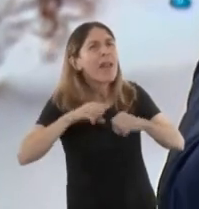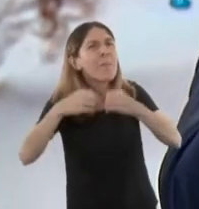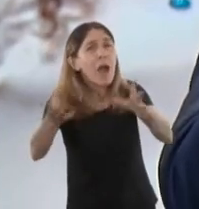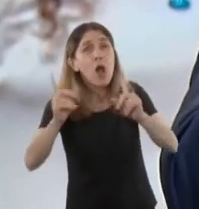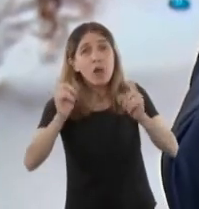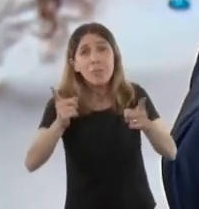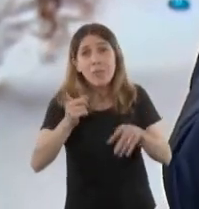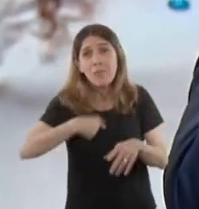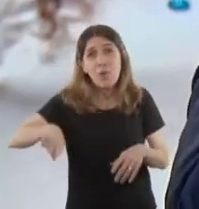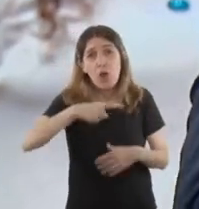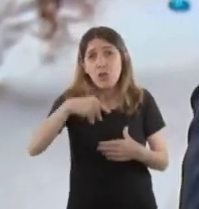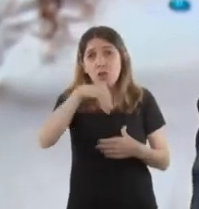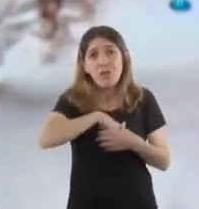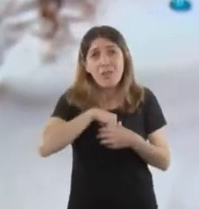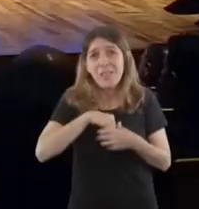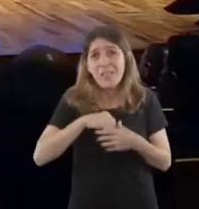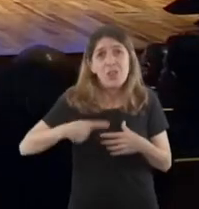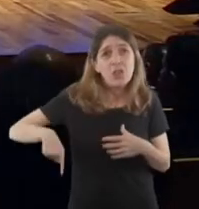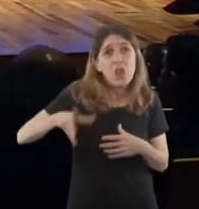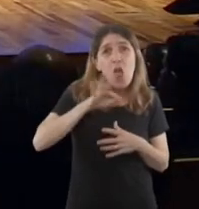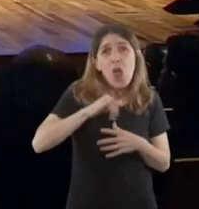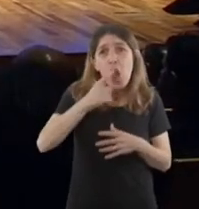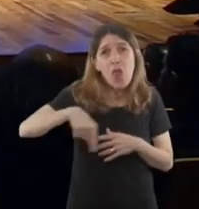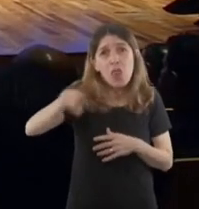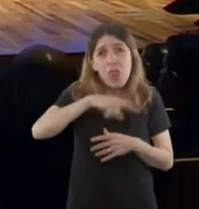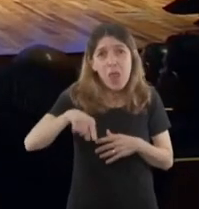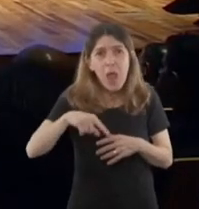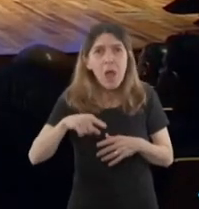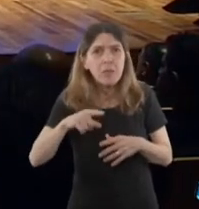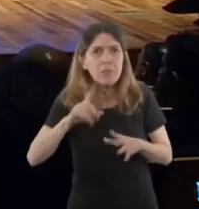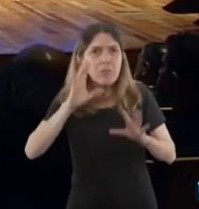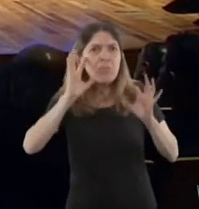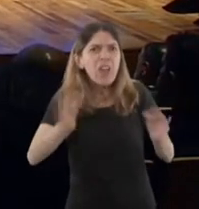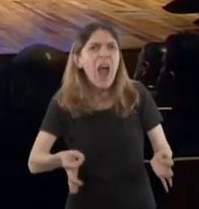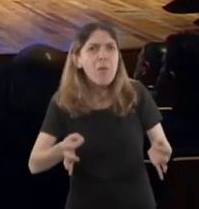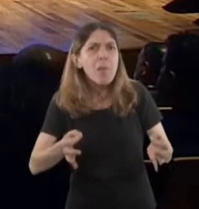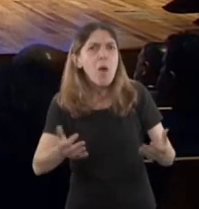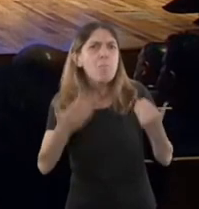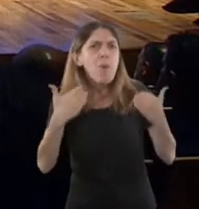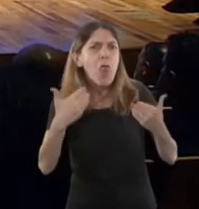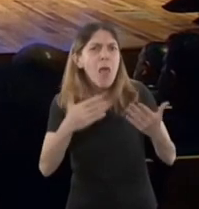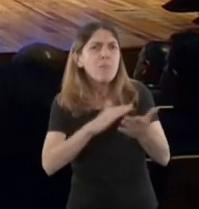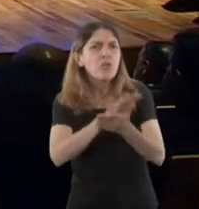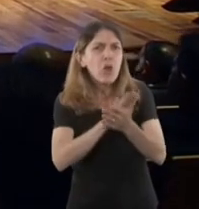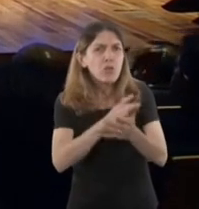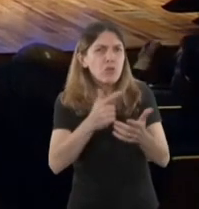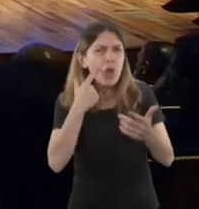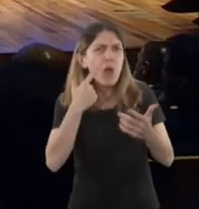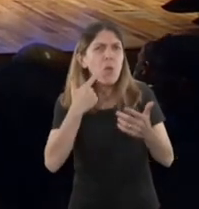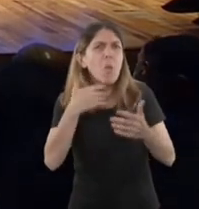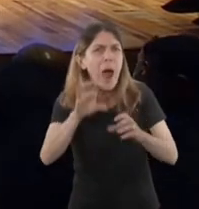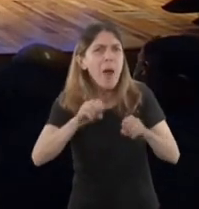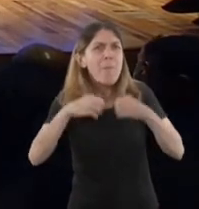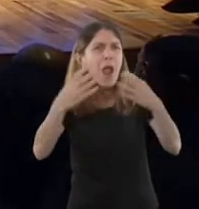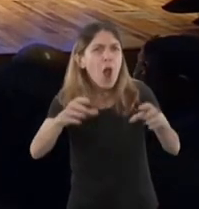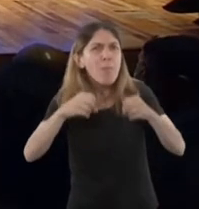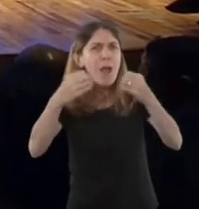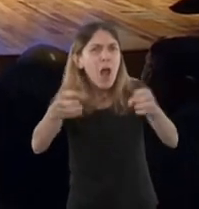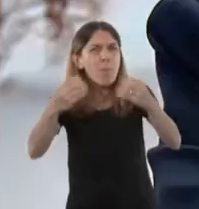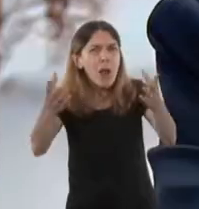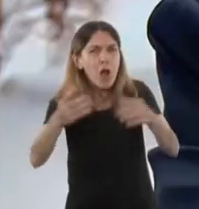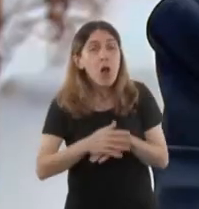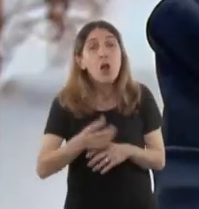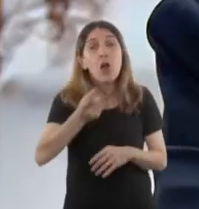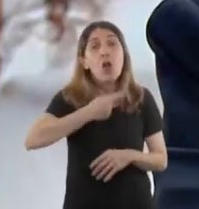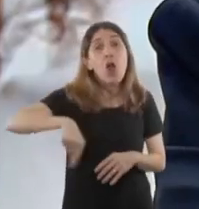de los argentinos de que vamos a salir de que podemos de que sabemos cómo